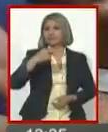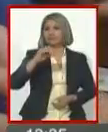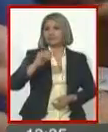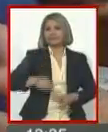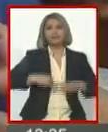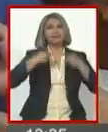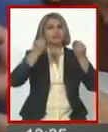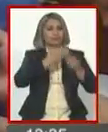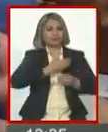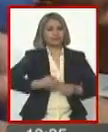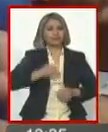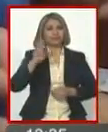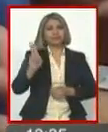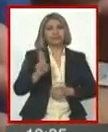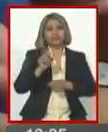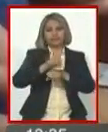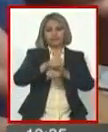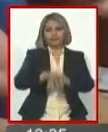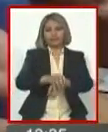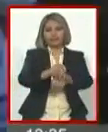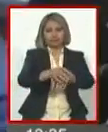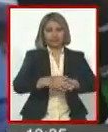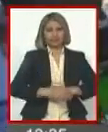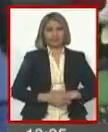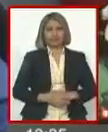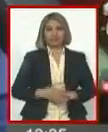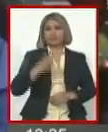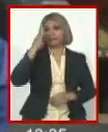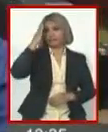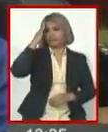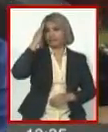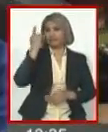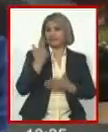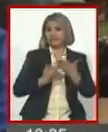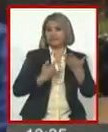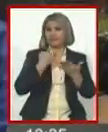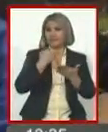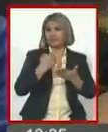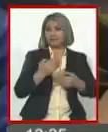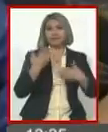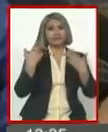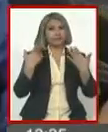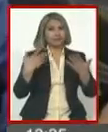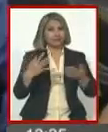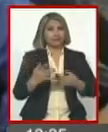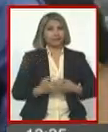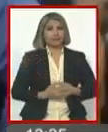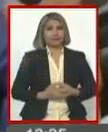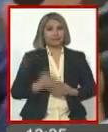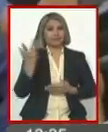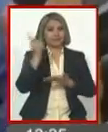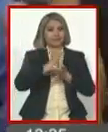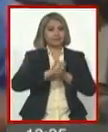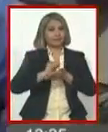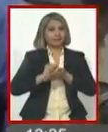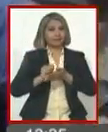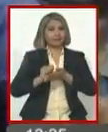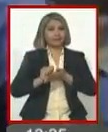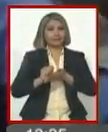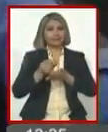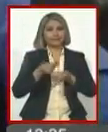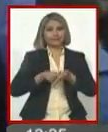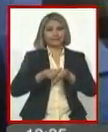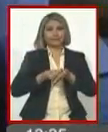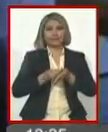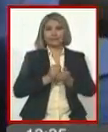su banda que es utilizada en los desfiles cívicos. Lo que conocemos, lo que nos han dicho ya la secretaria de